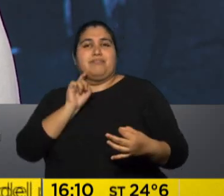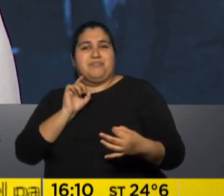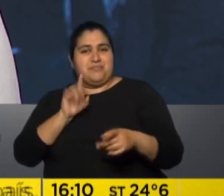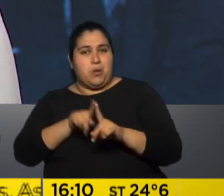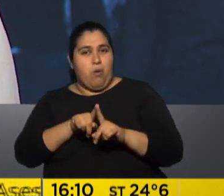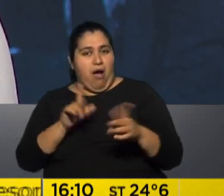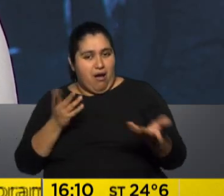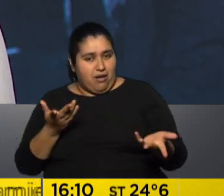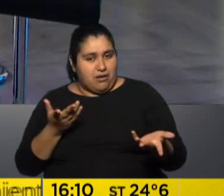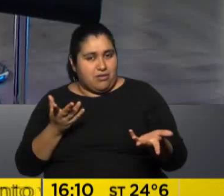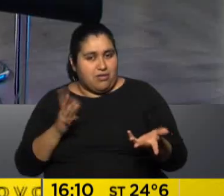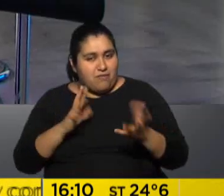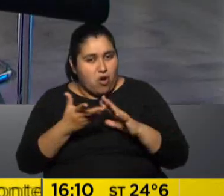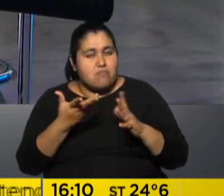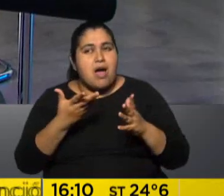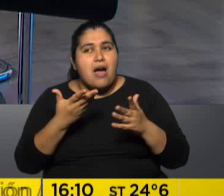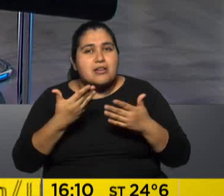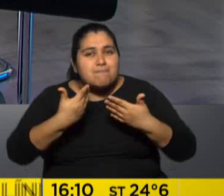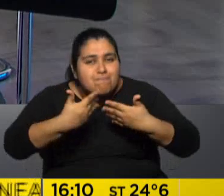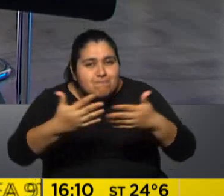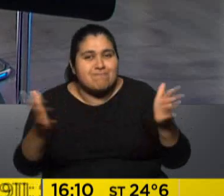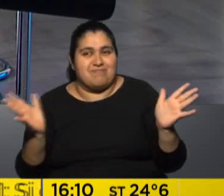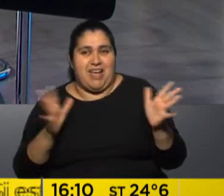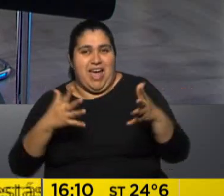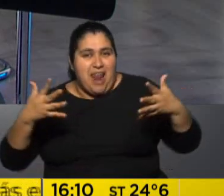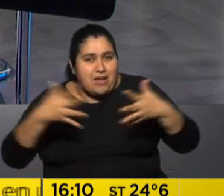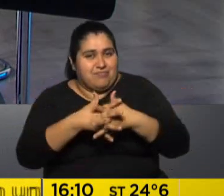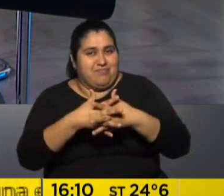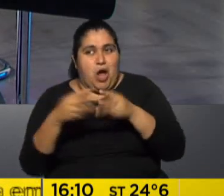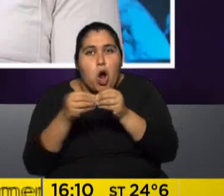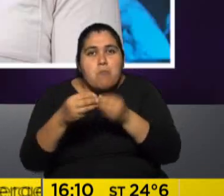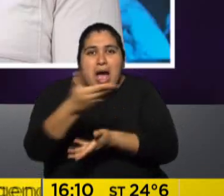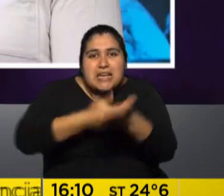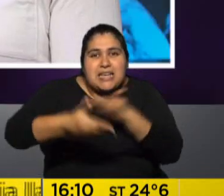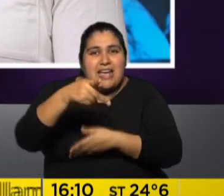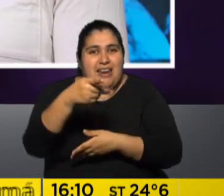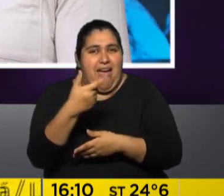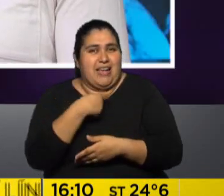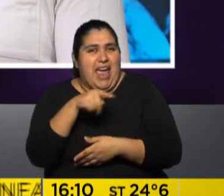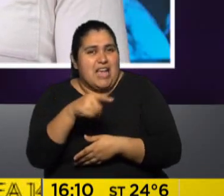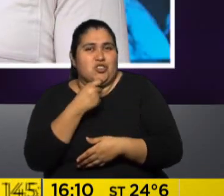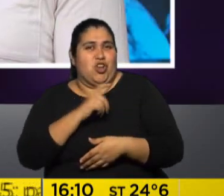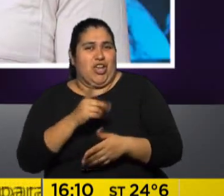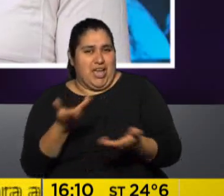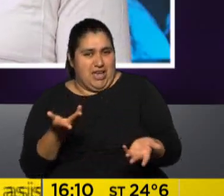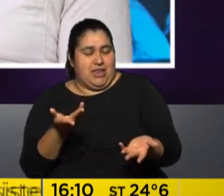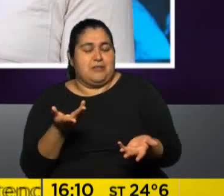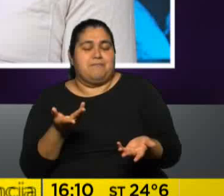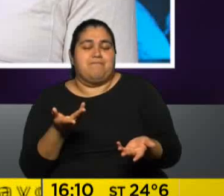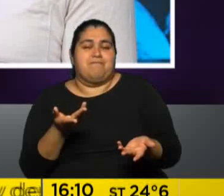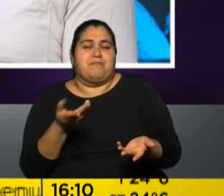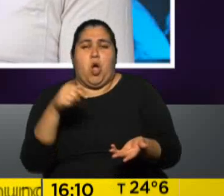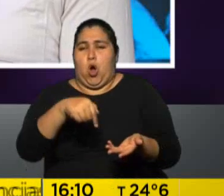Abrir el juego, casi sí, literalmente, ¿no? Abrir el juego a otro tipo de compañeras. Exacto. Es decir, que bueno, de hecho hoy, que por